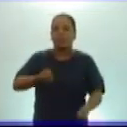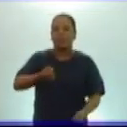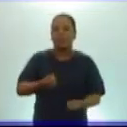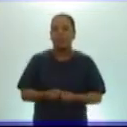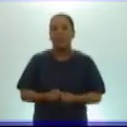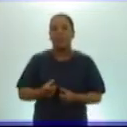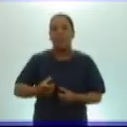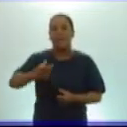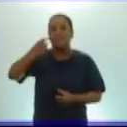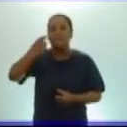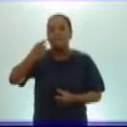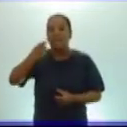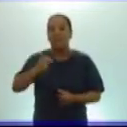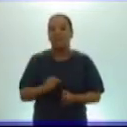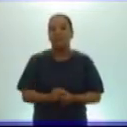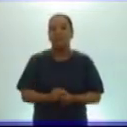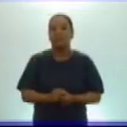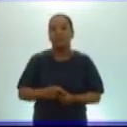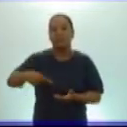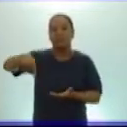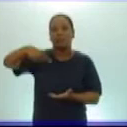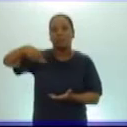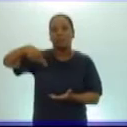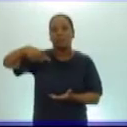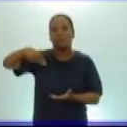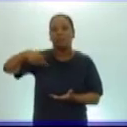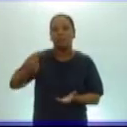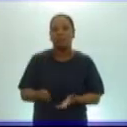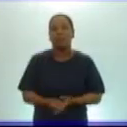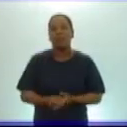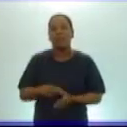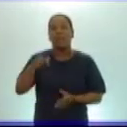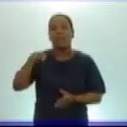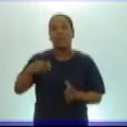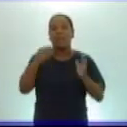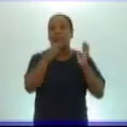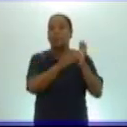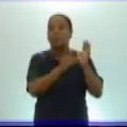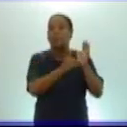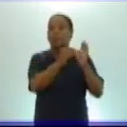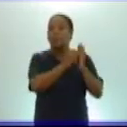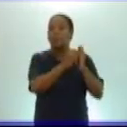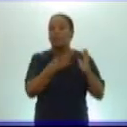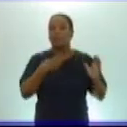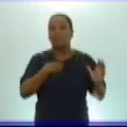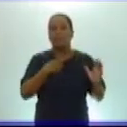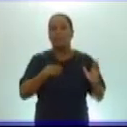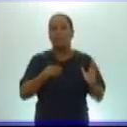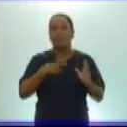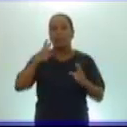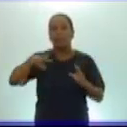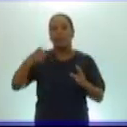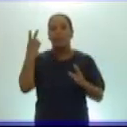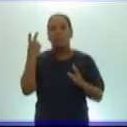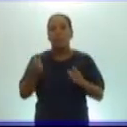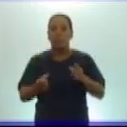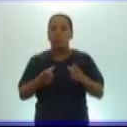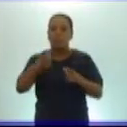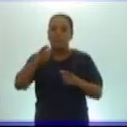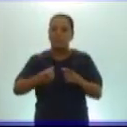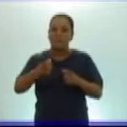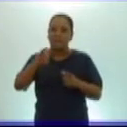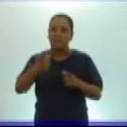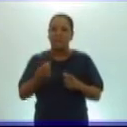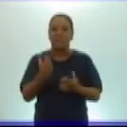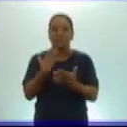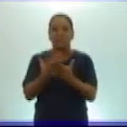vasos de precipitado y el agitador. Realmente en esta operación debemos utilizar como mínimo 2 vasos de precipitado y el agitador de vidrio.